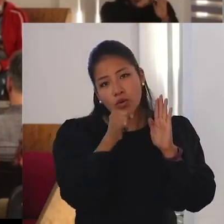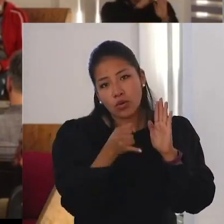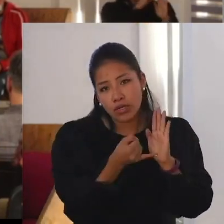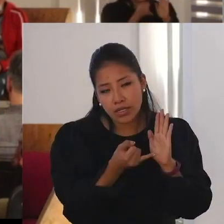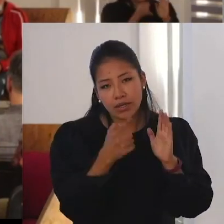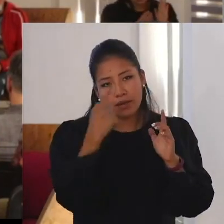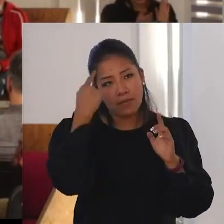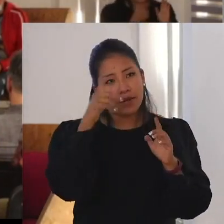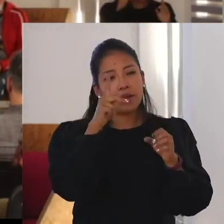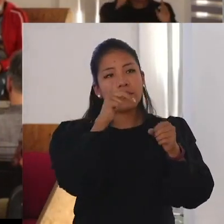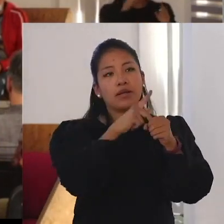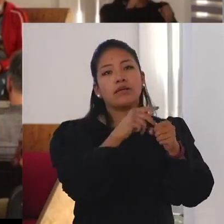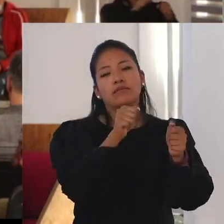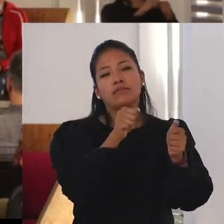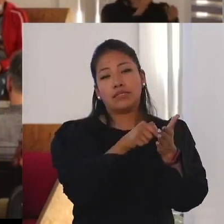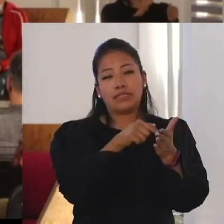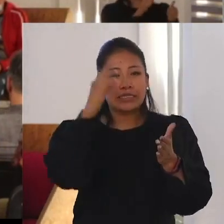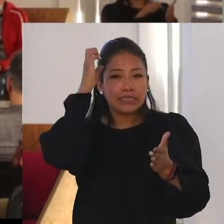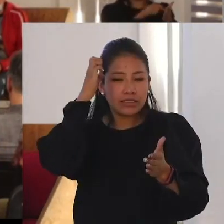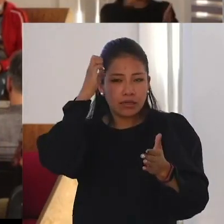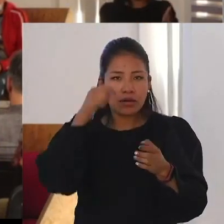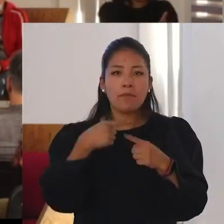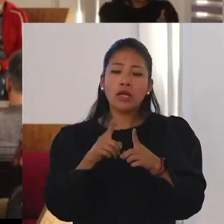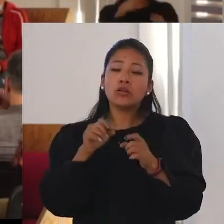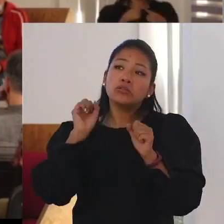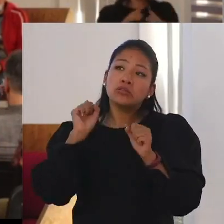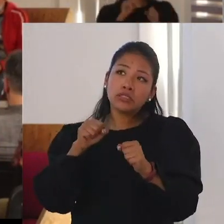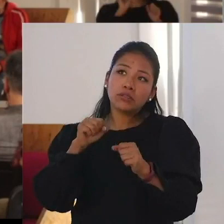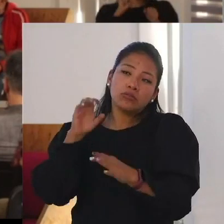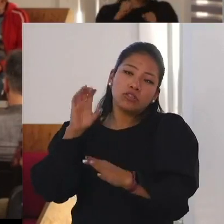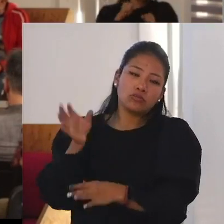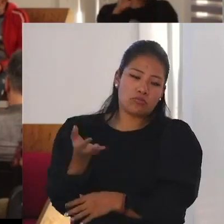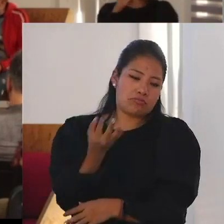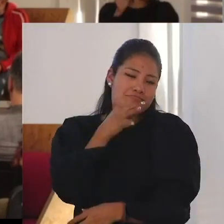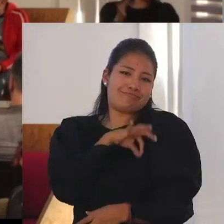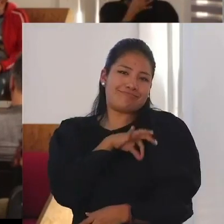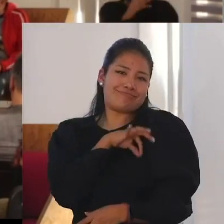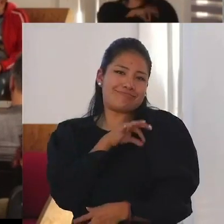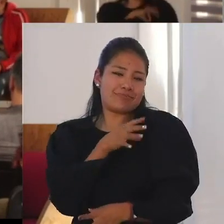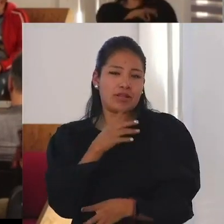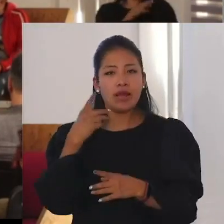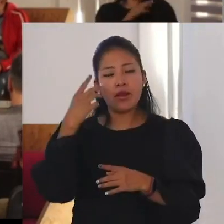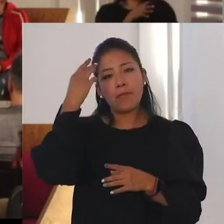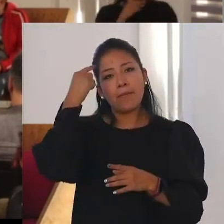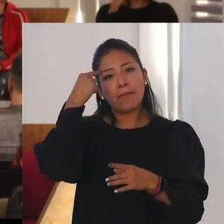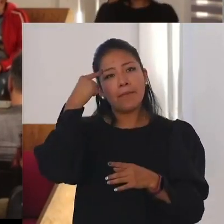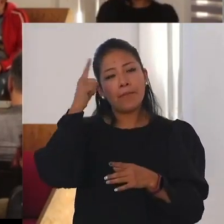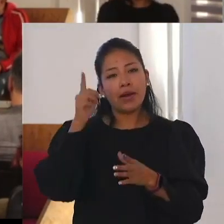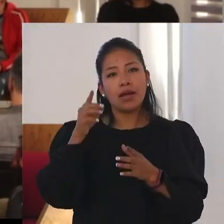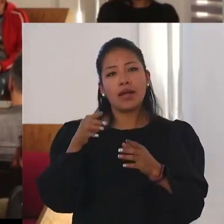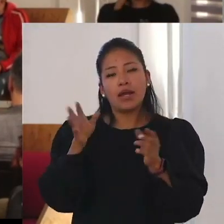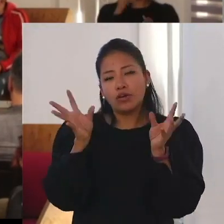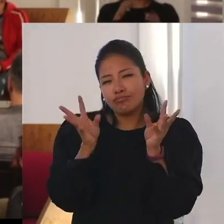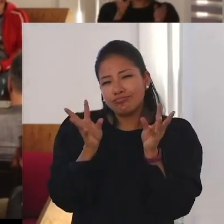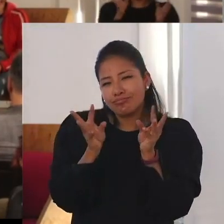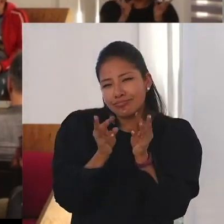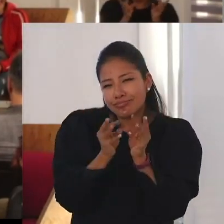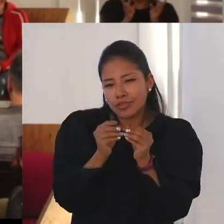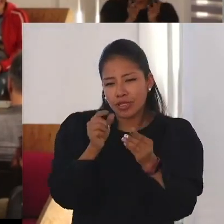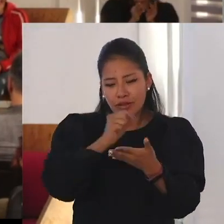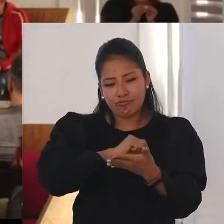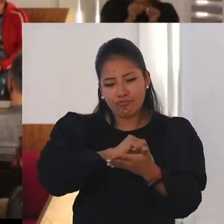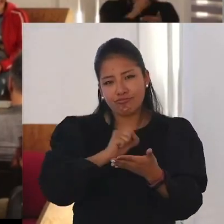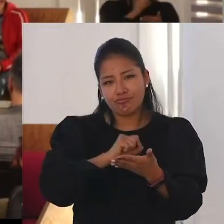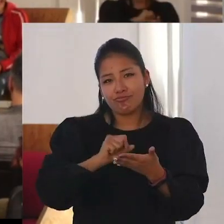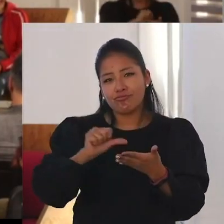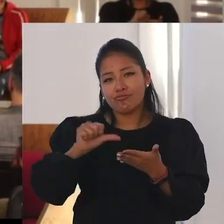para qué para firmar un convenio de los cuarenta y dos puntos por primera vez firmado por